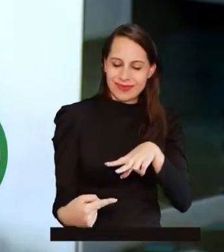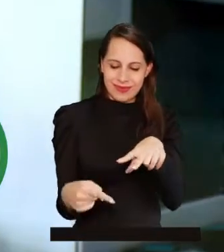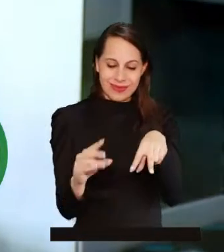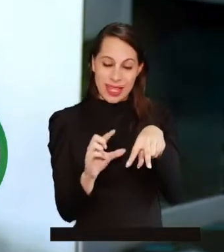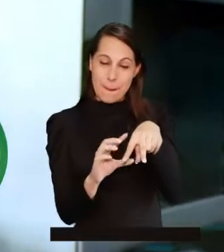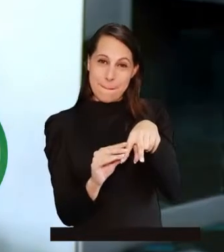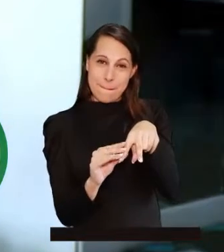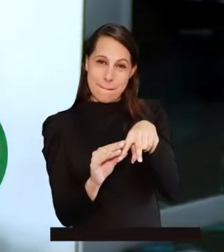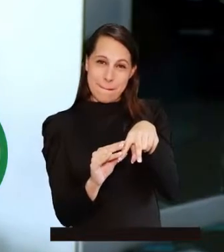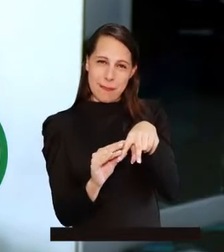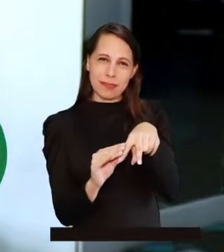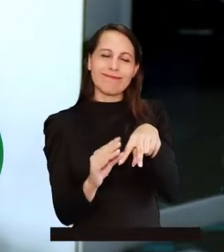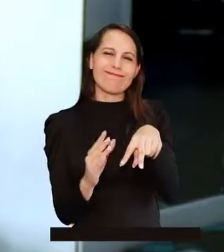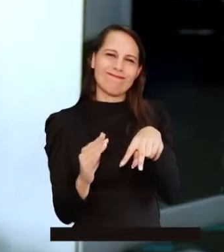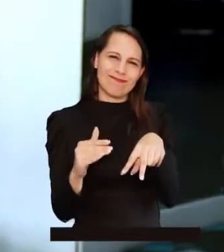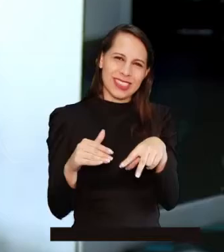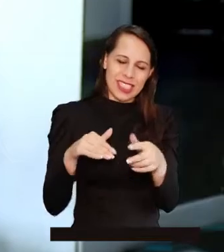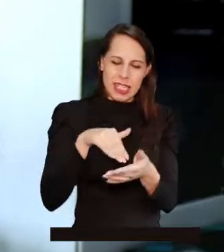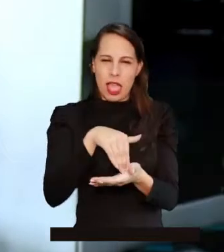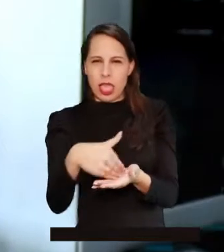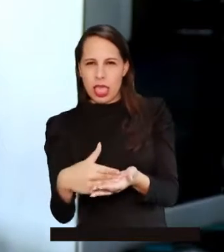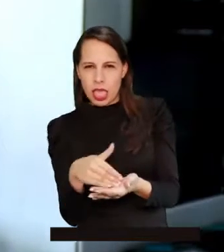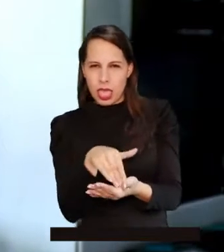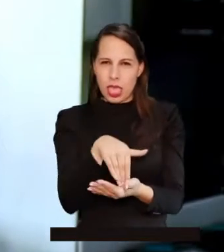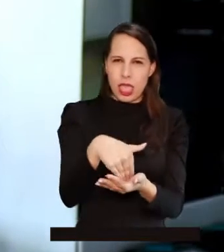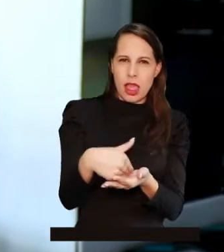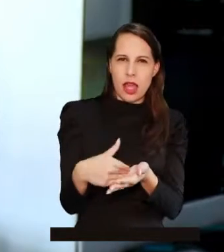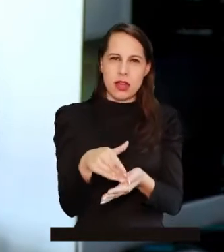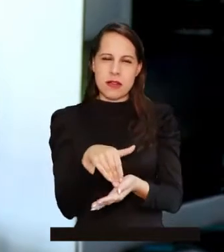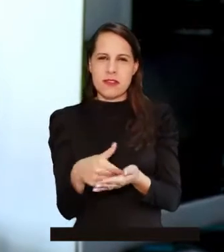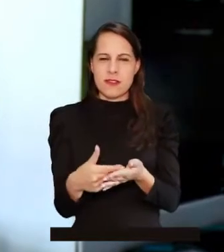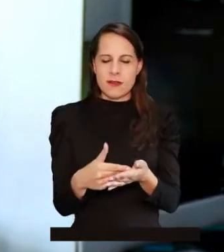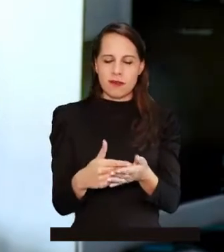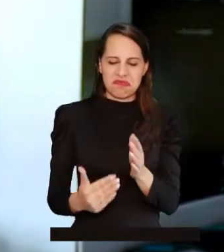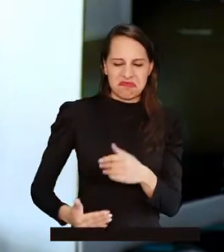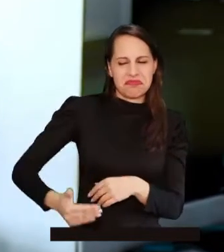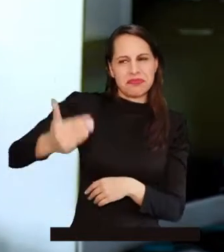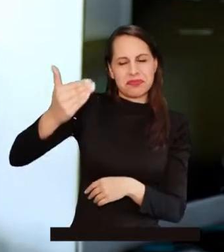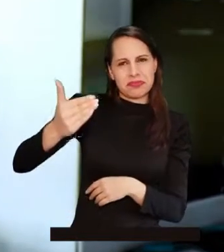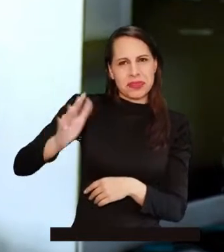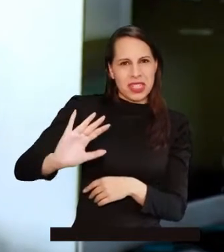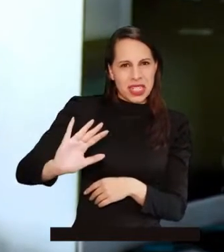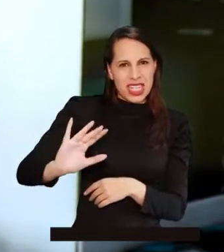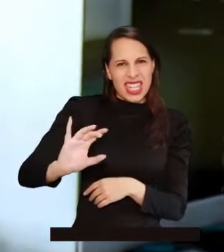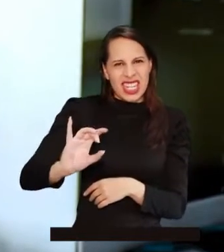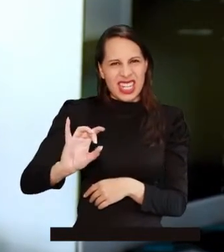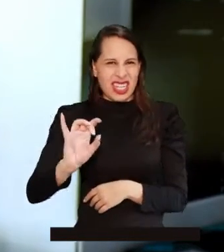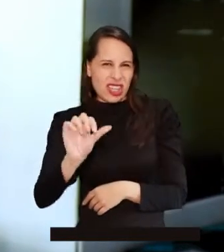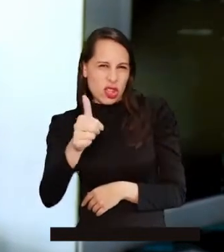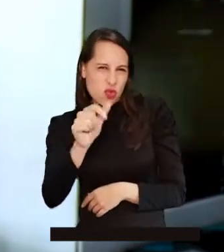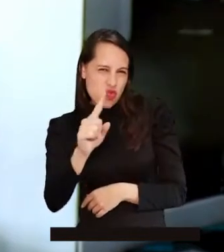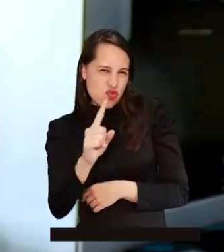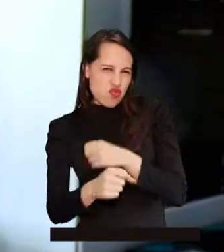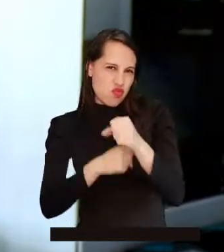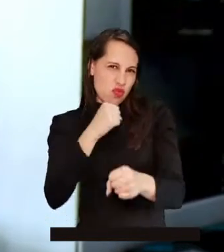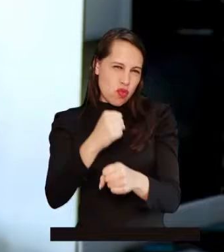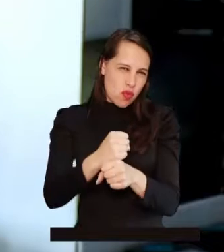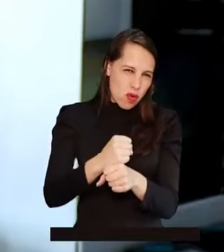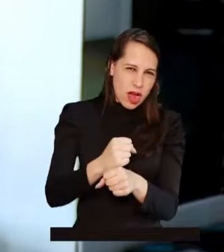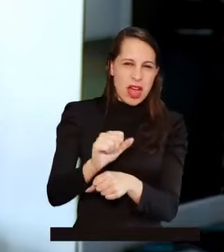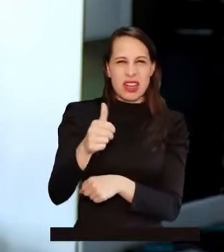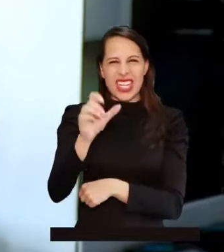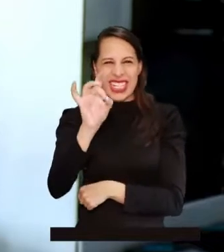inferior derecho. Y por su deficiencia empezó a caminar hacia los 15, 16 meses. Se vio la necesidad